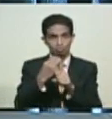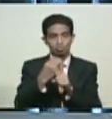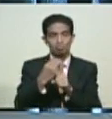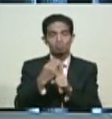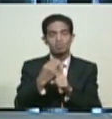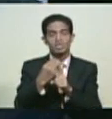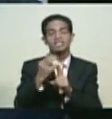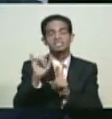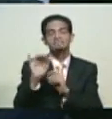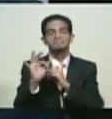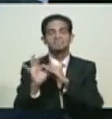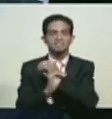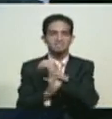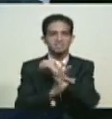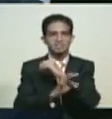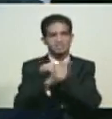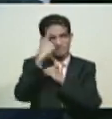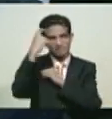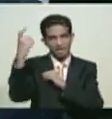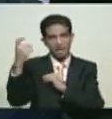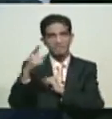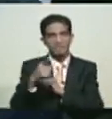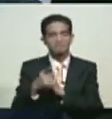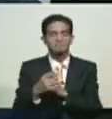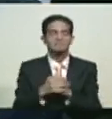facilita mucho nuestras relaciones